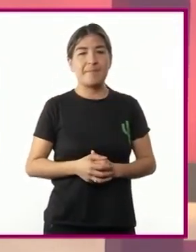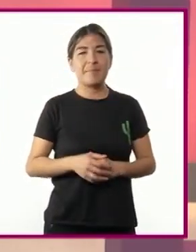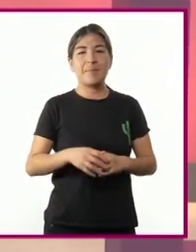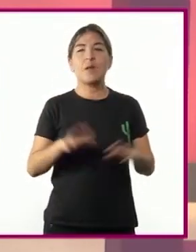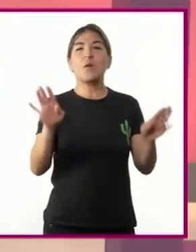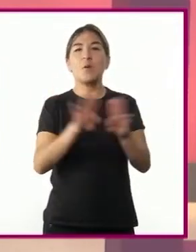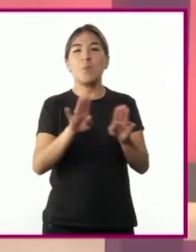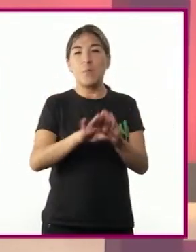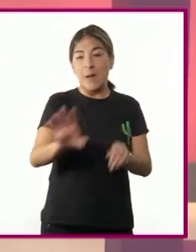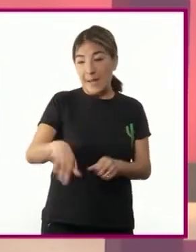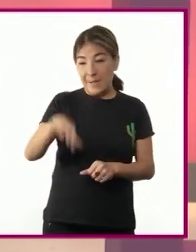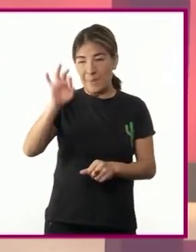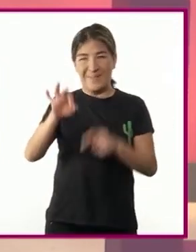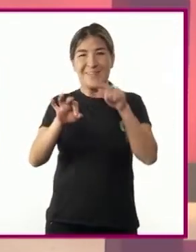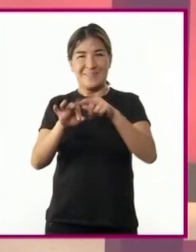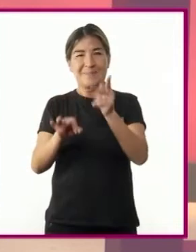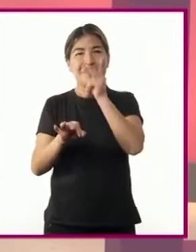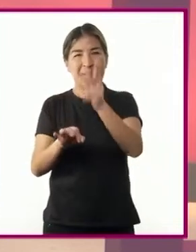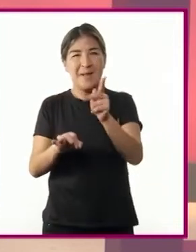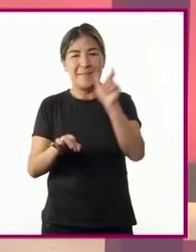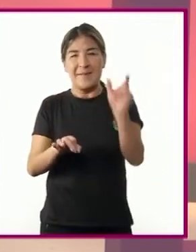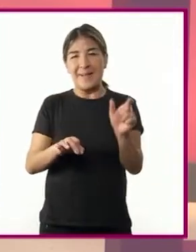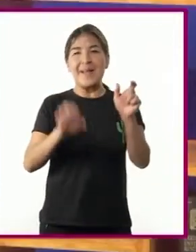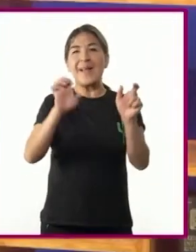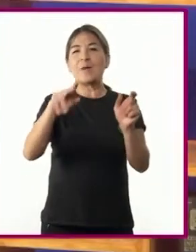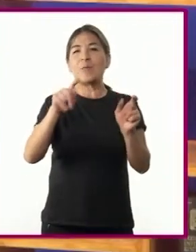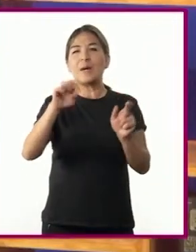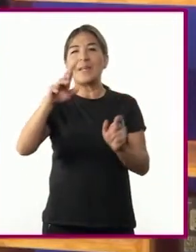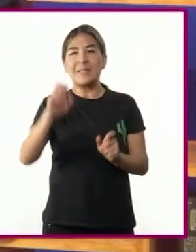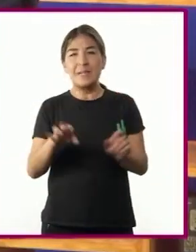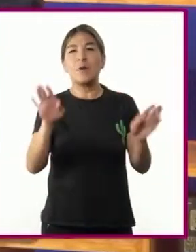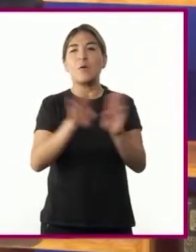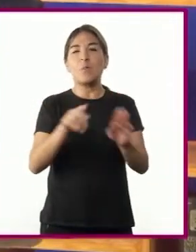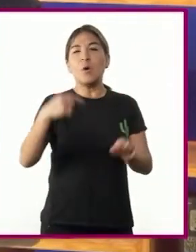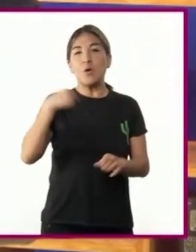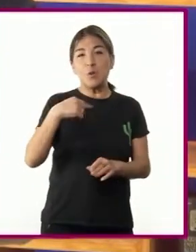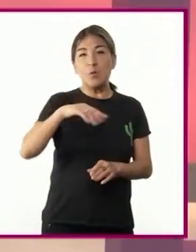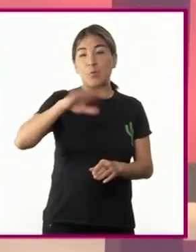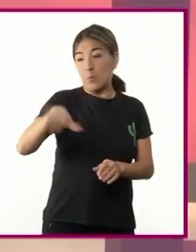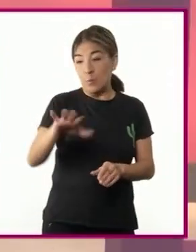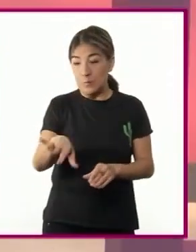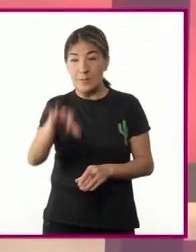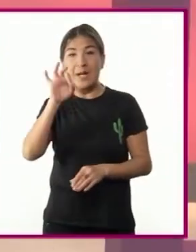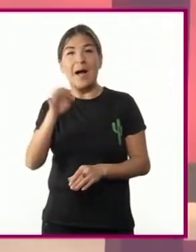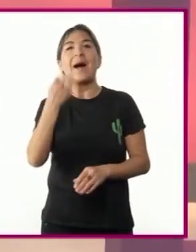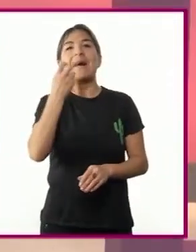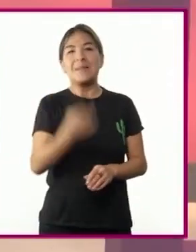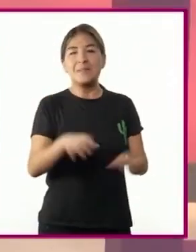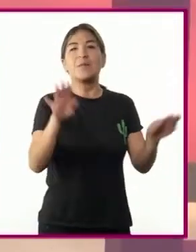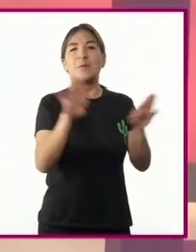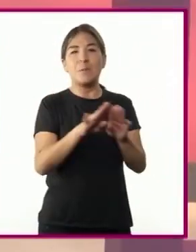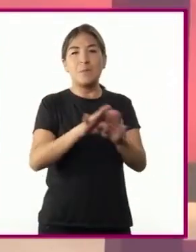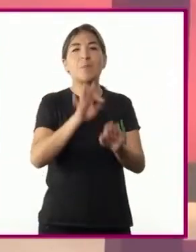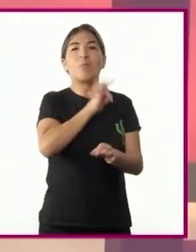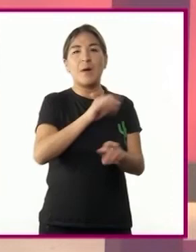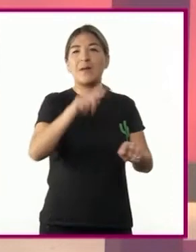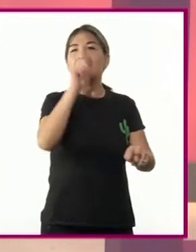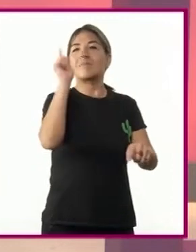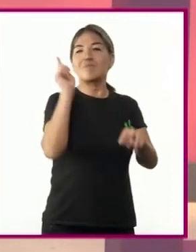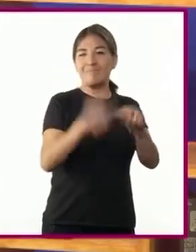encuentre también es algo que ocurre después de que yo lo digo, igual que la acción puede